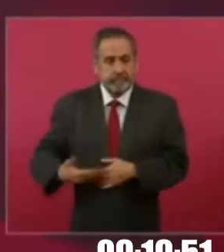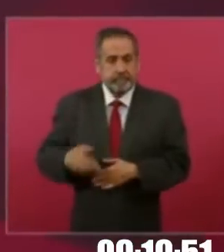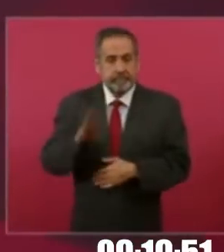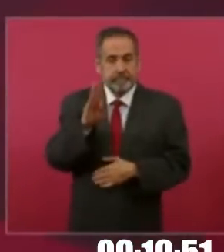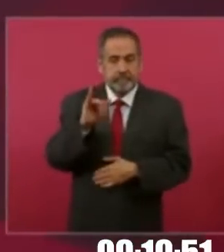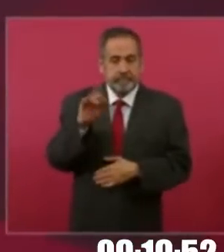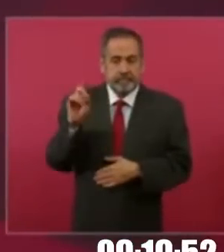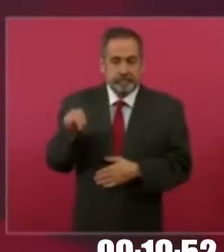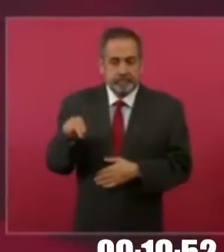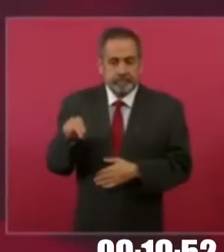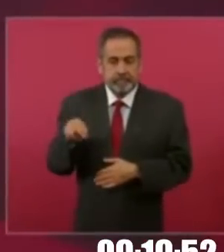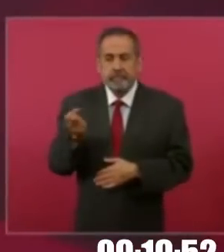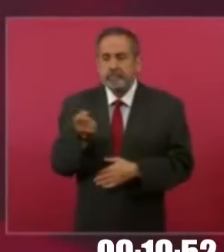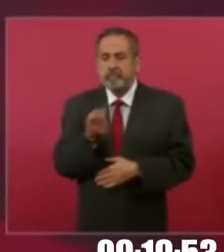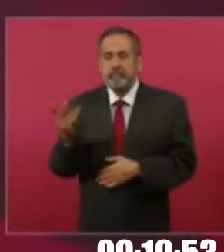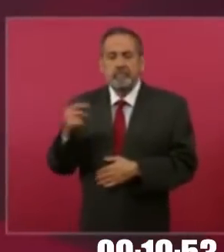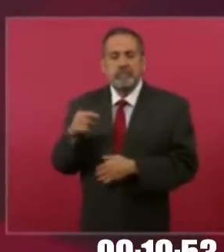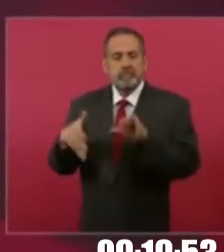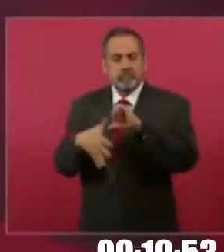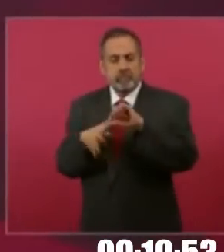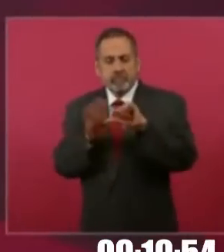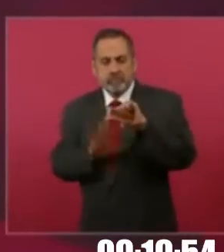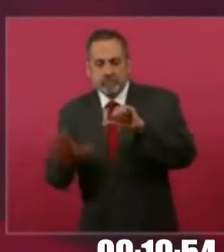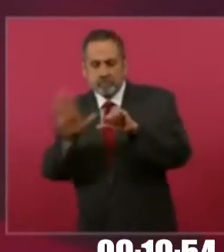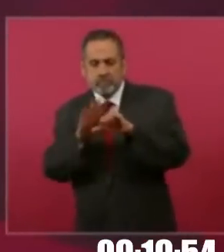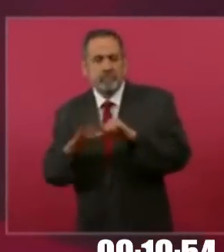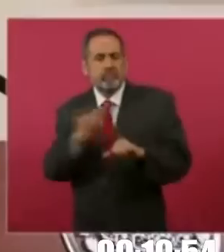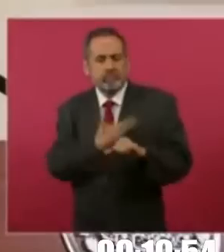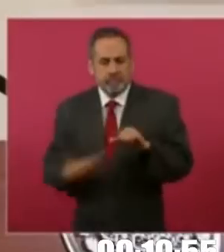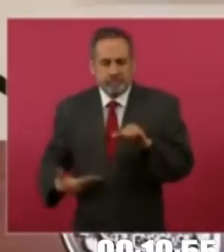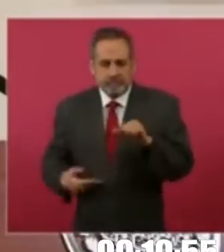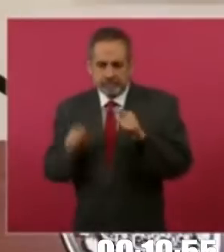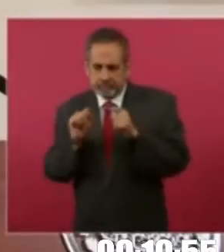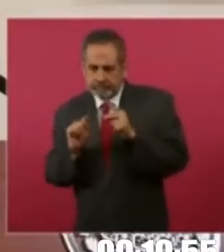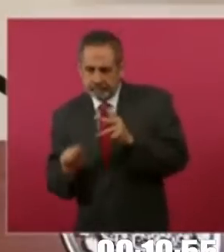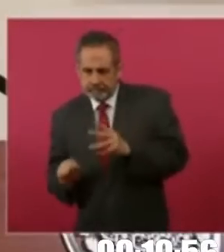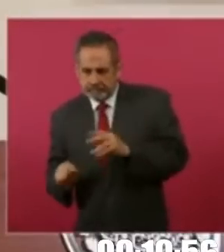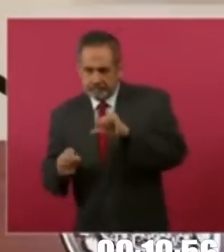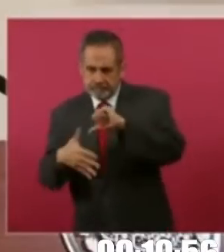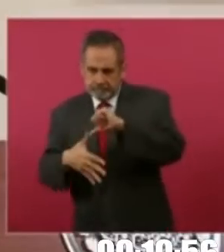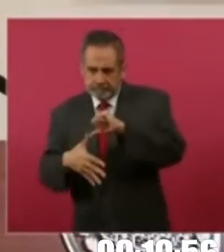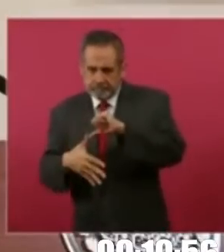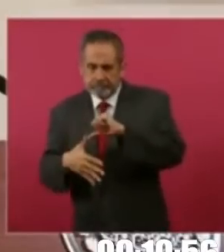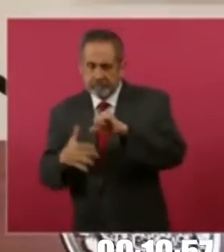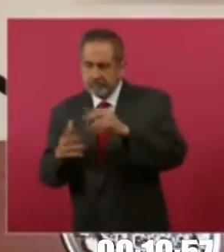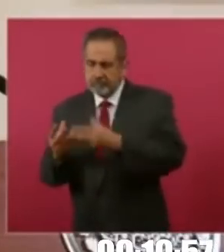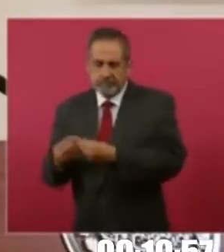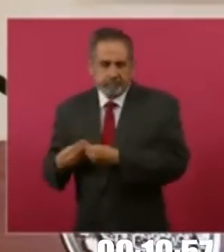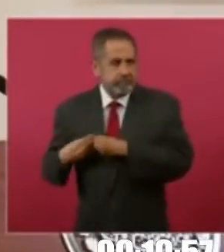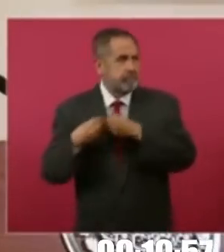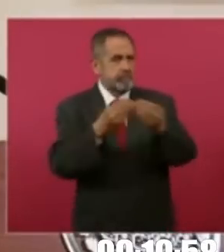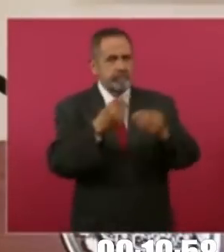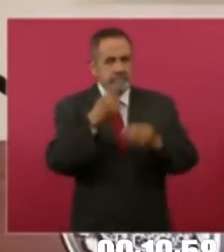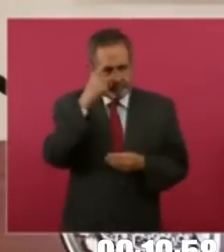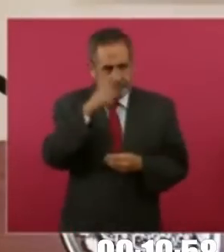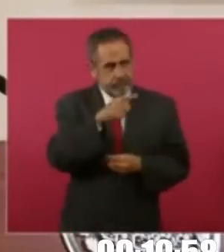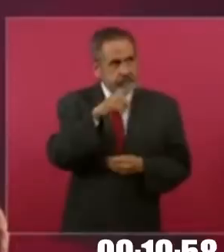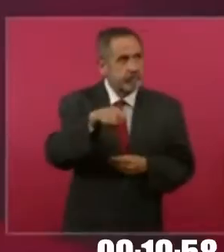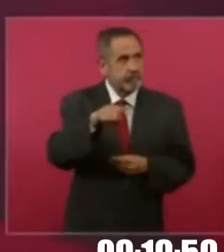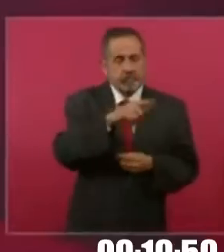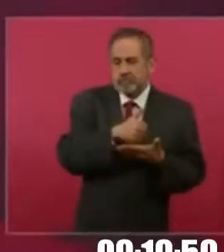de algunos presidentes de América para que se